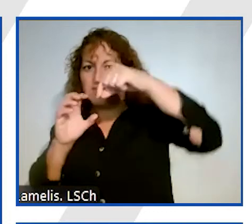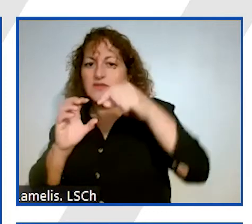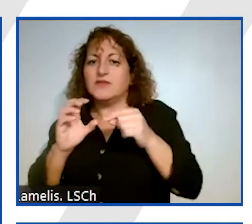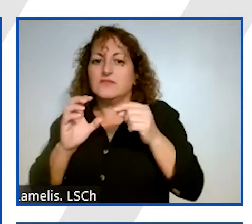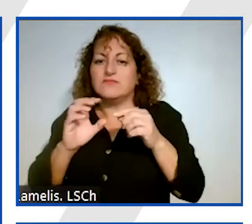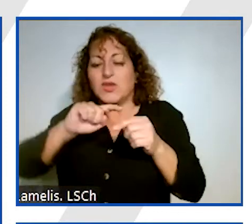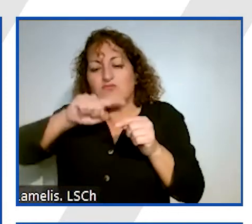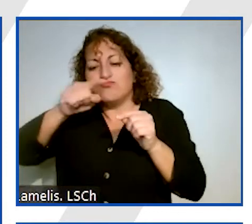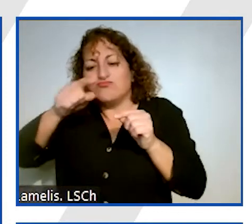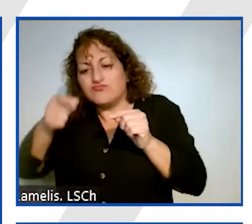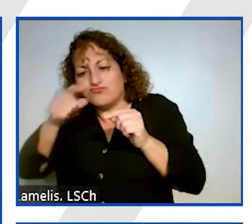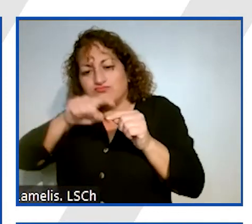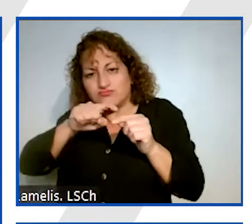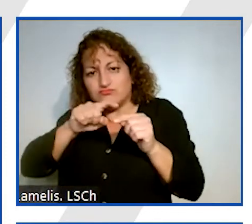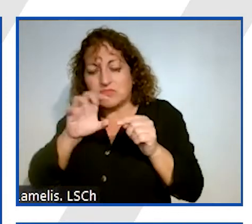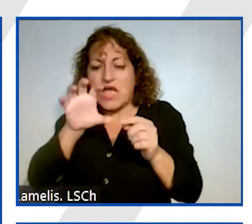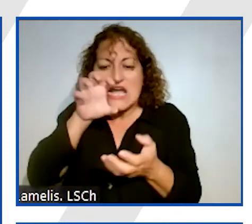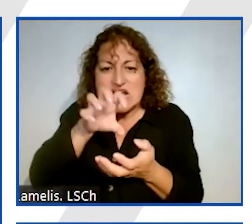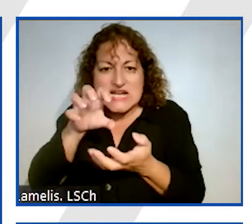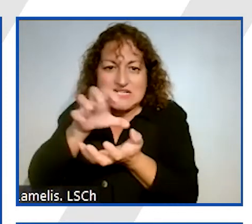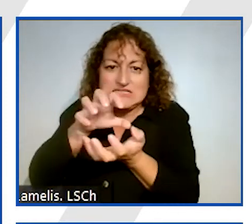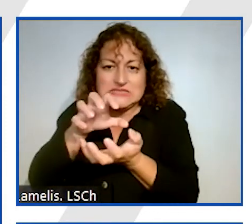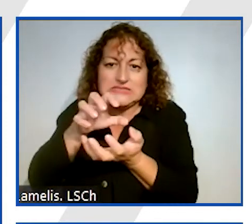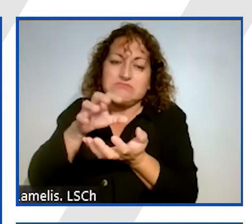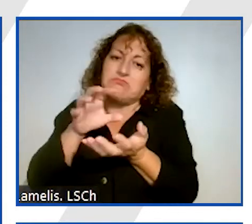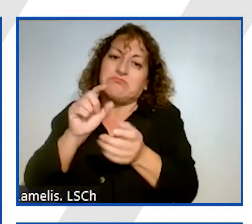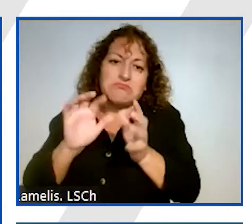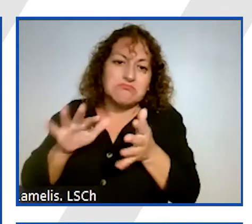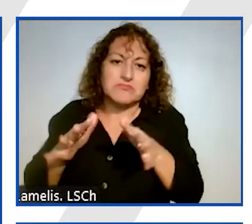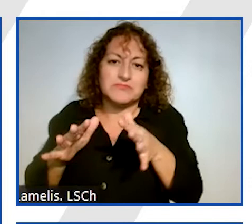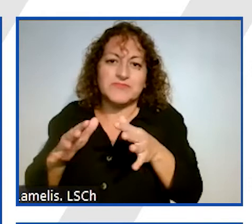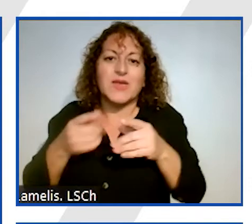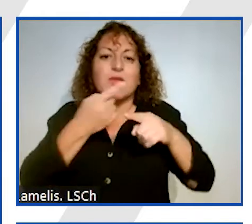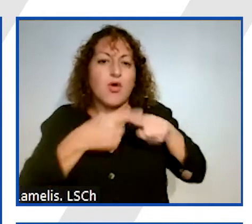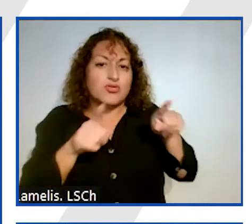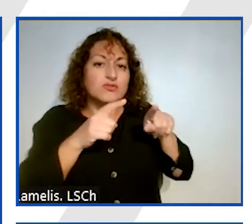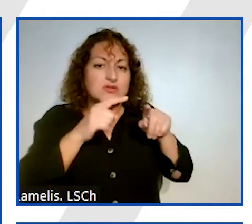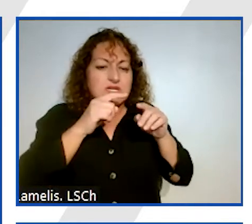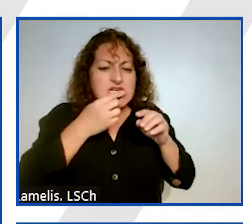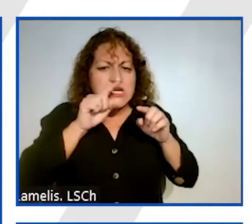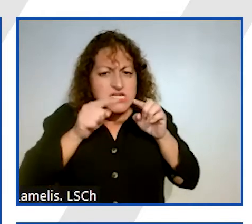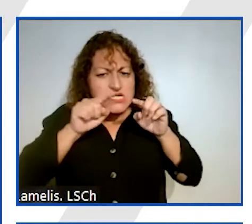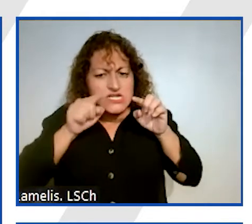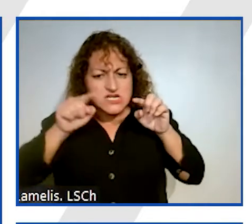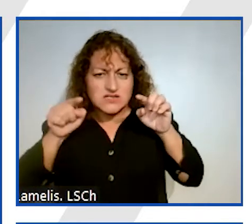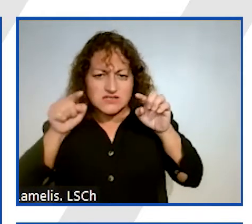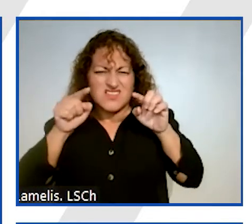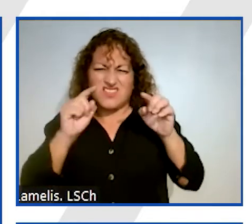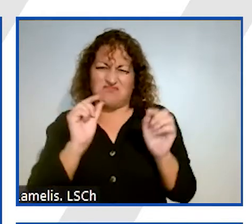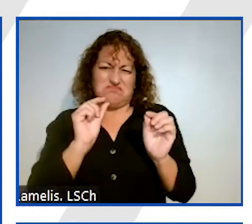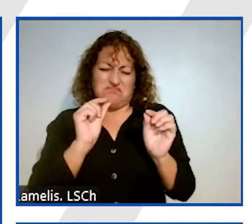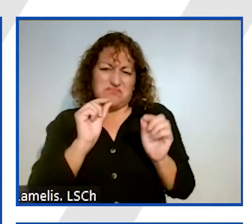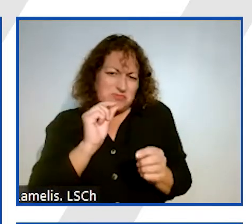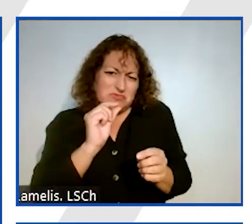otra. Mientras, si se dan cuenta, este que está al medio no parece que tuviera dientes. Y cada una